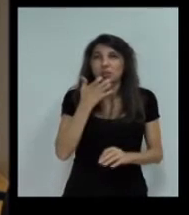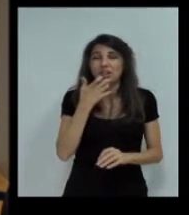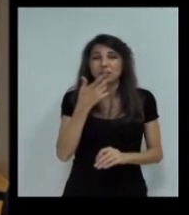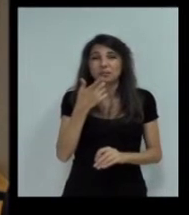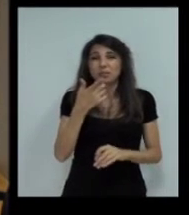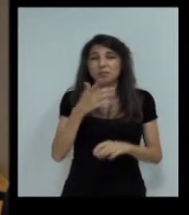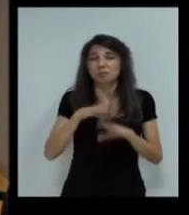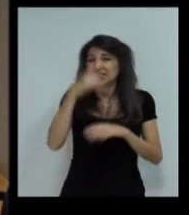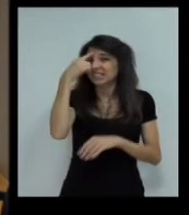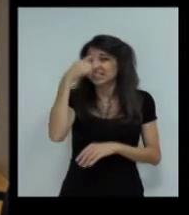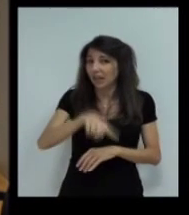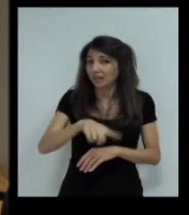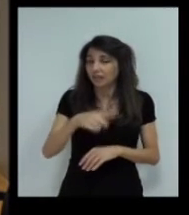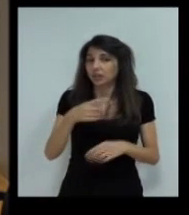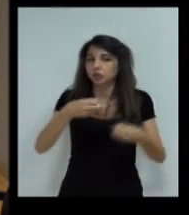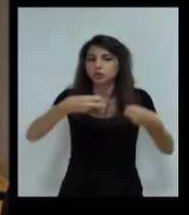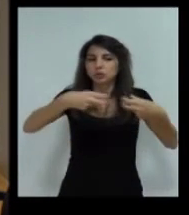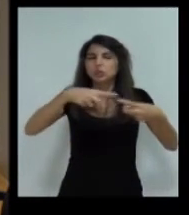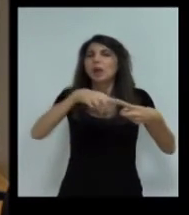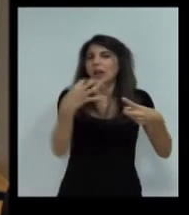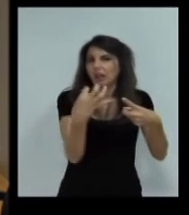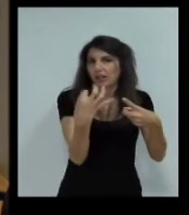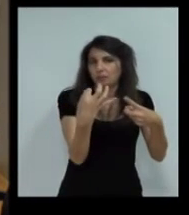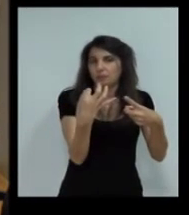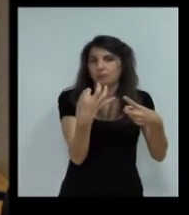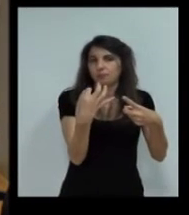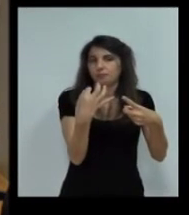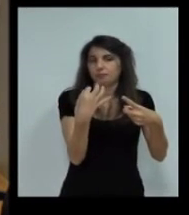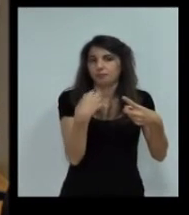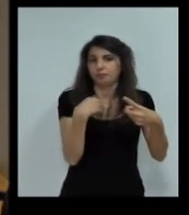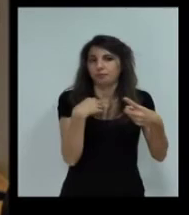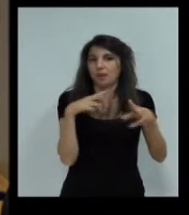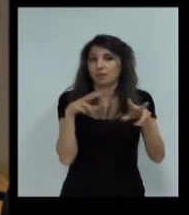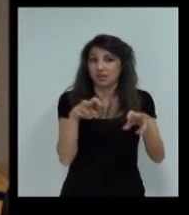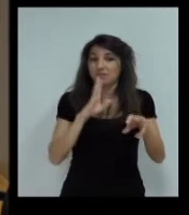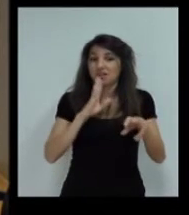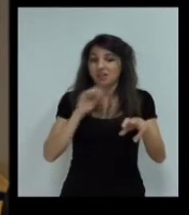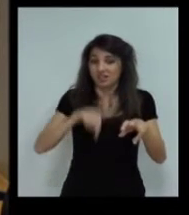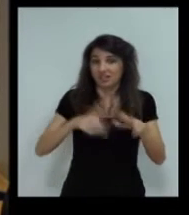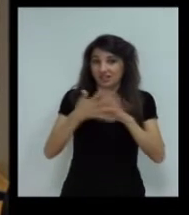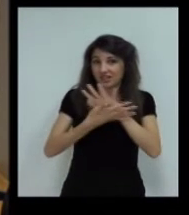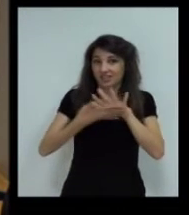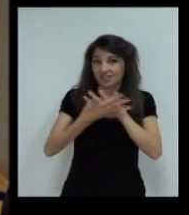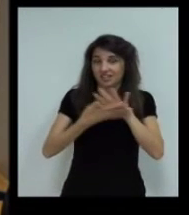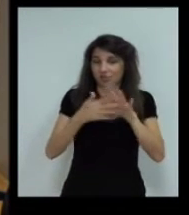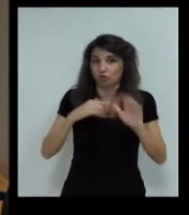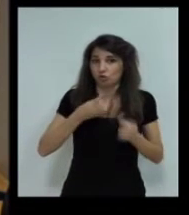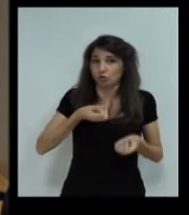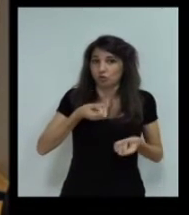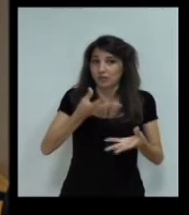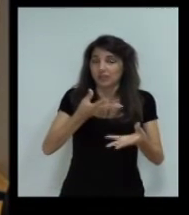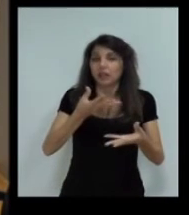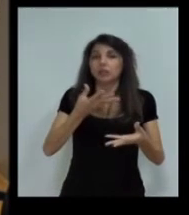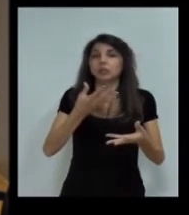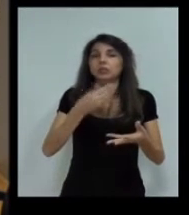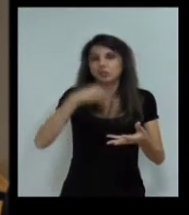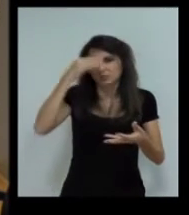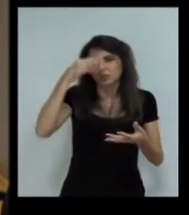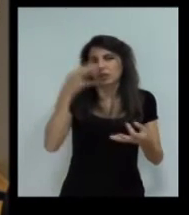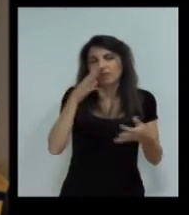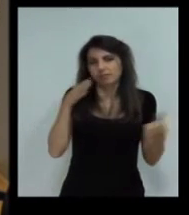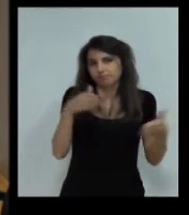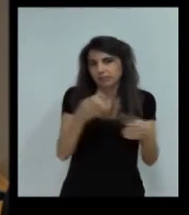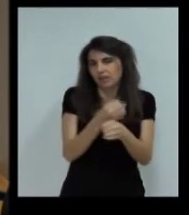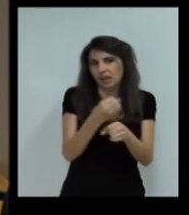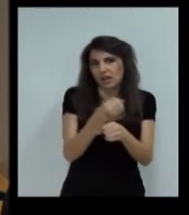para saber lo que se subtitula, que al principio de esta mesa lo comentaba, ¿no? que es una cosa en la que sí que creo que deberíamos trabajar